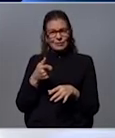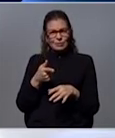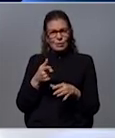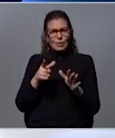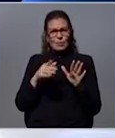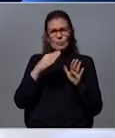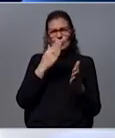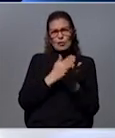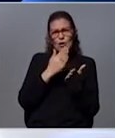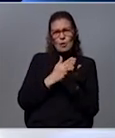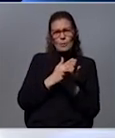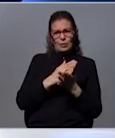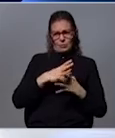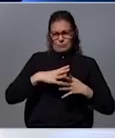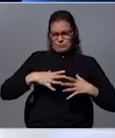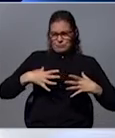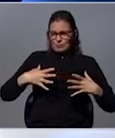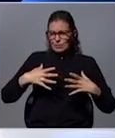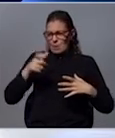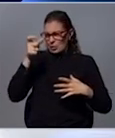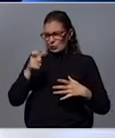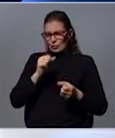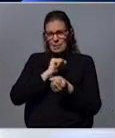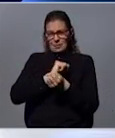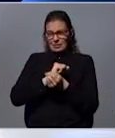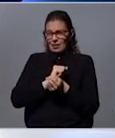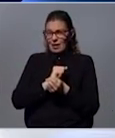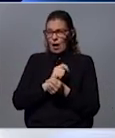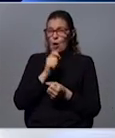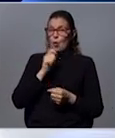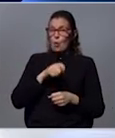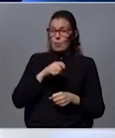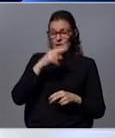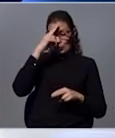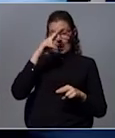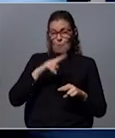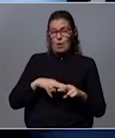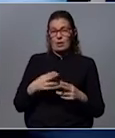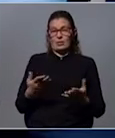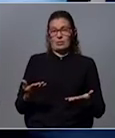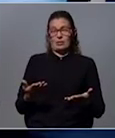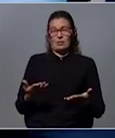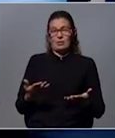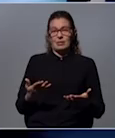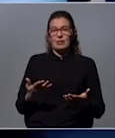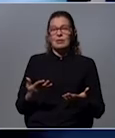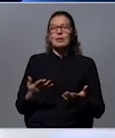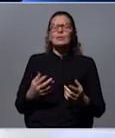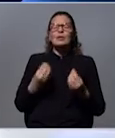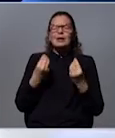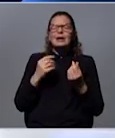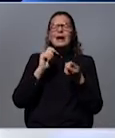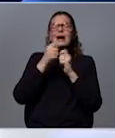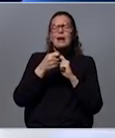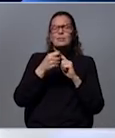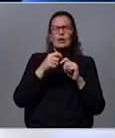imponen los brazos gordos los pesados se cumplen hasta con la muerte entonces sería con esta reforma la reforma por eso